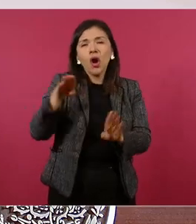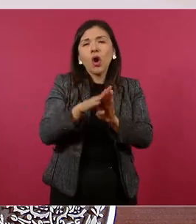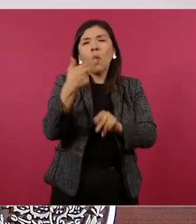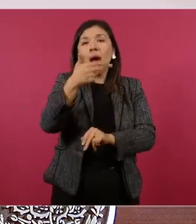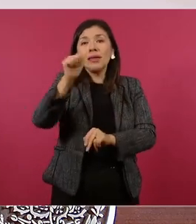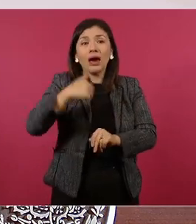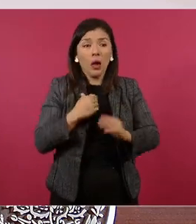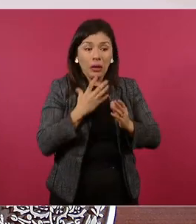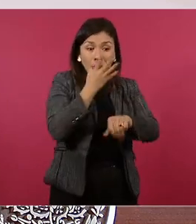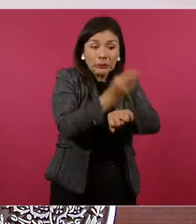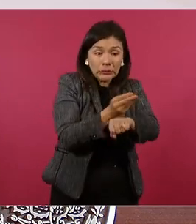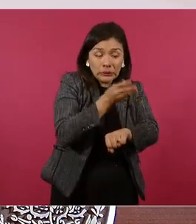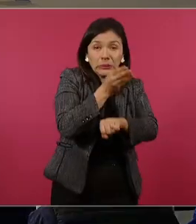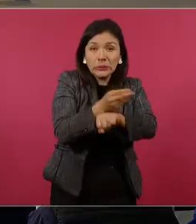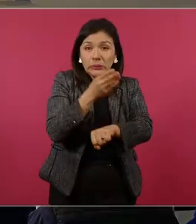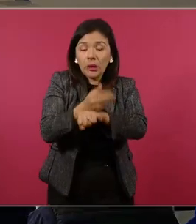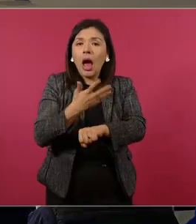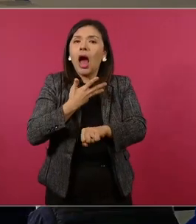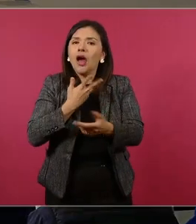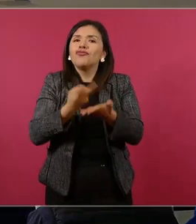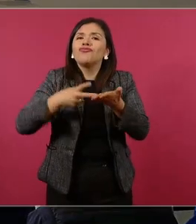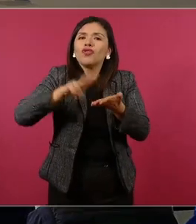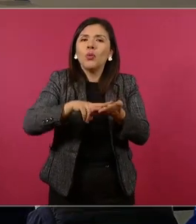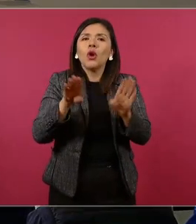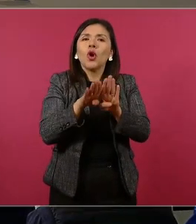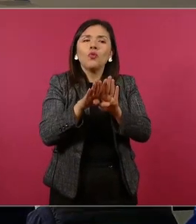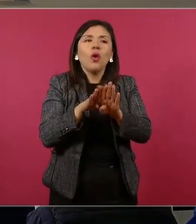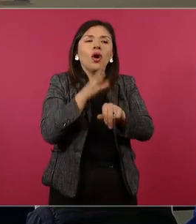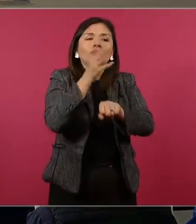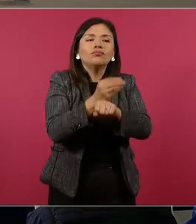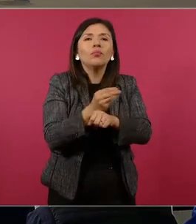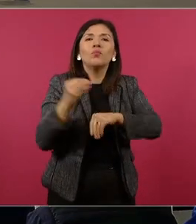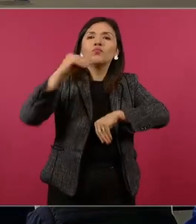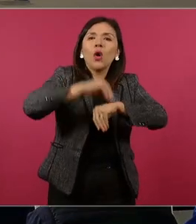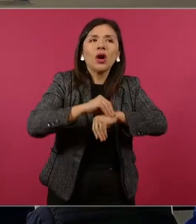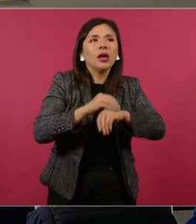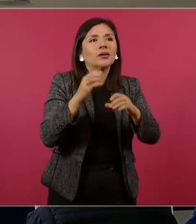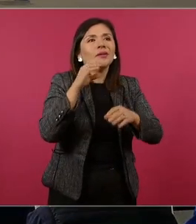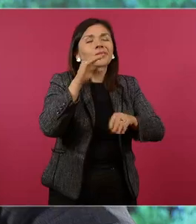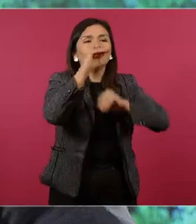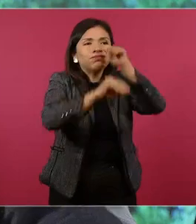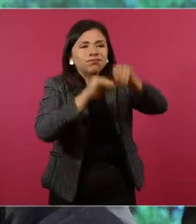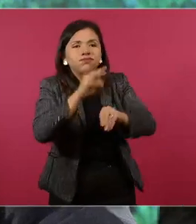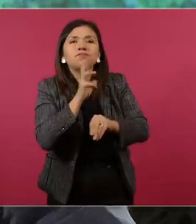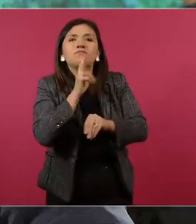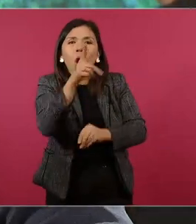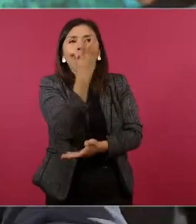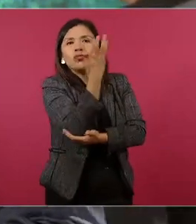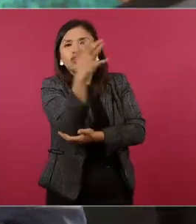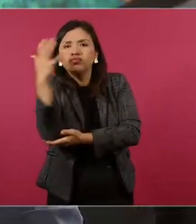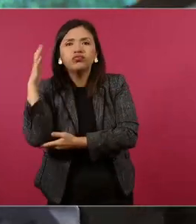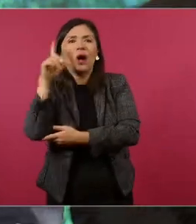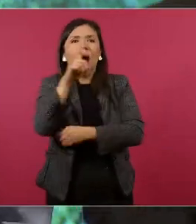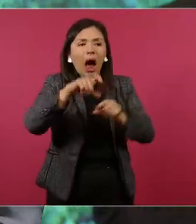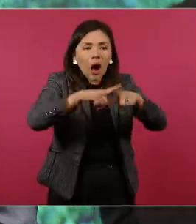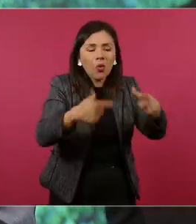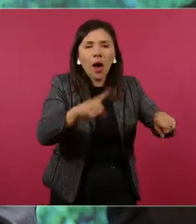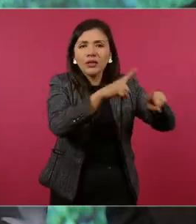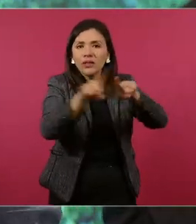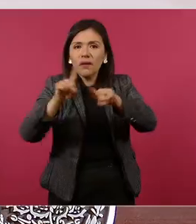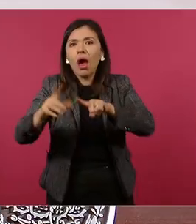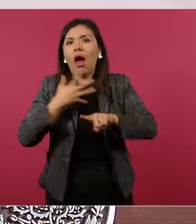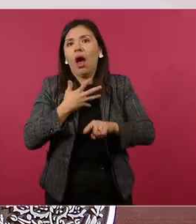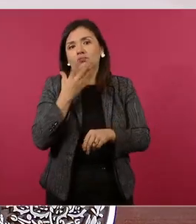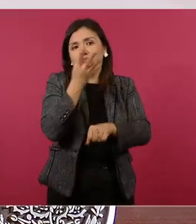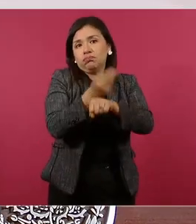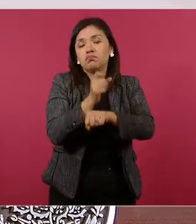impactando estamos rehabilitando 100 hectáreas más O sea la rehabilitación y mejora del manglar es de 1 a 100